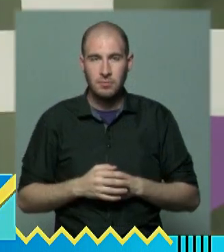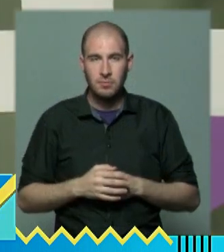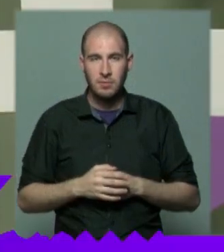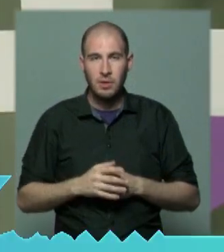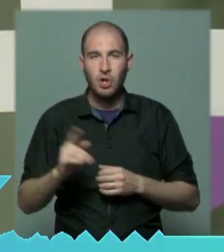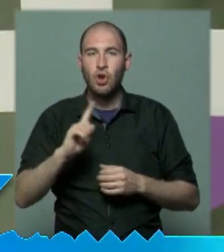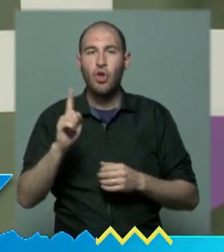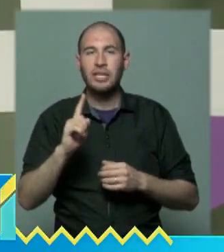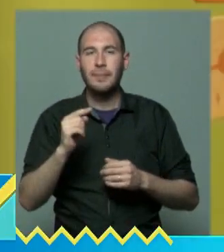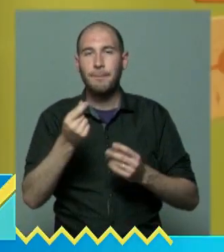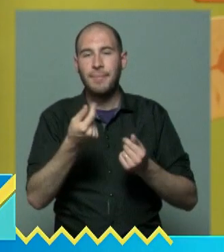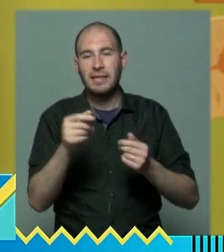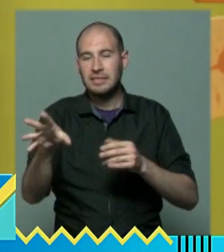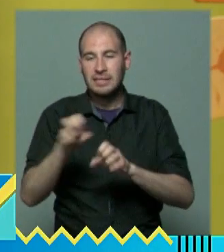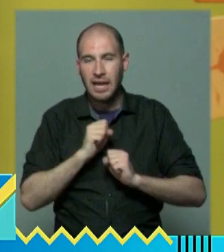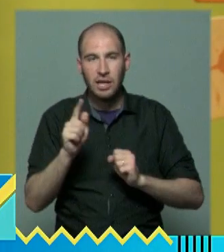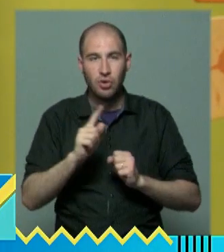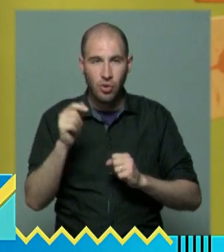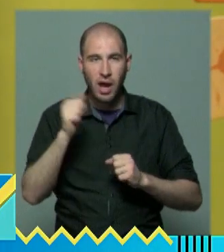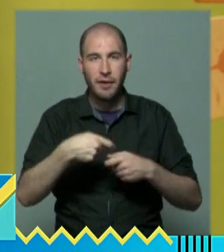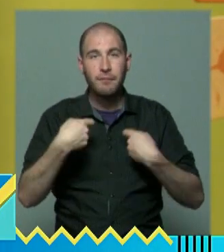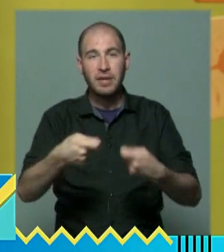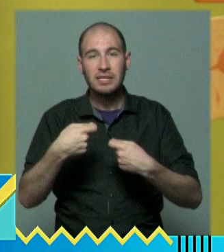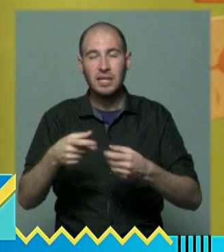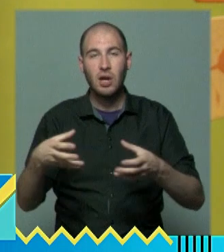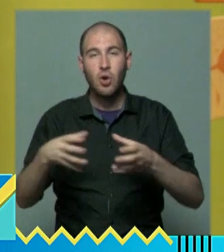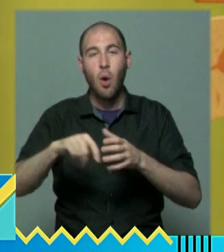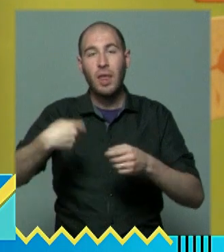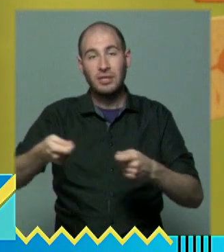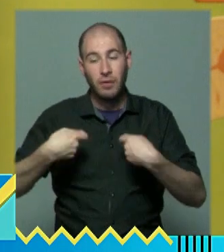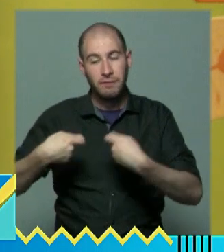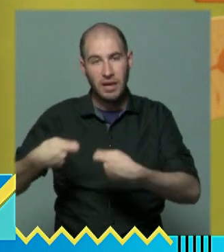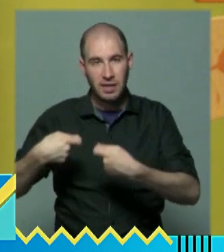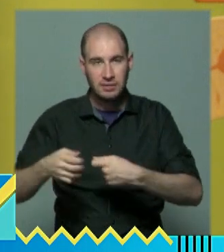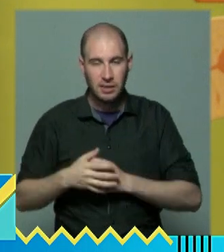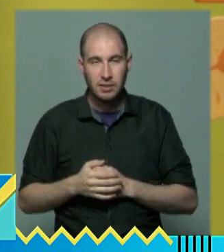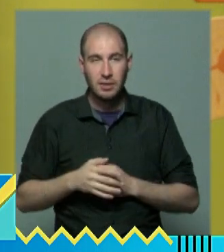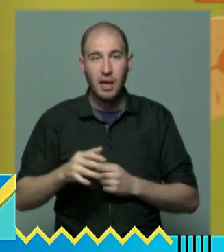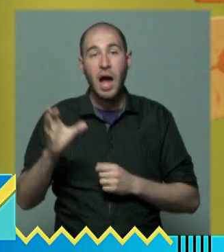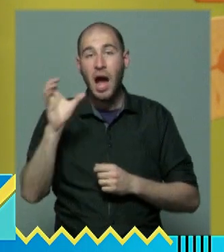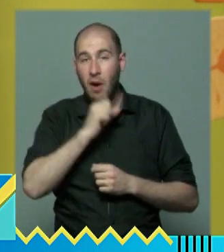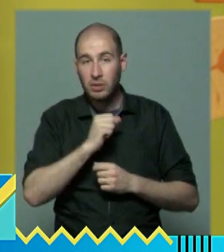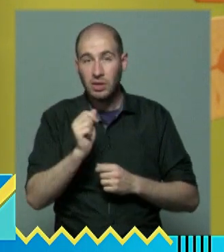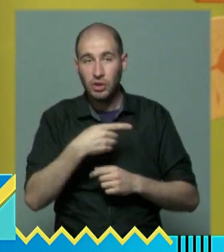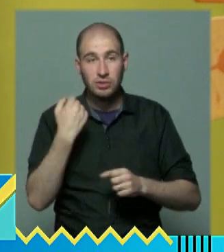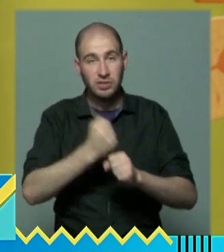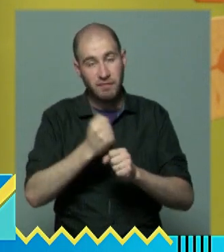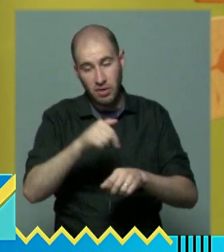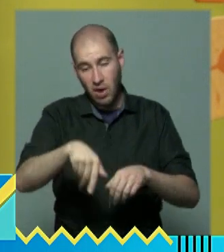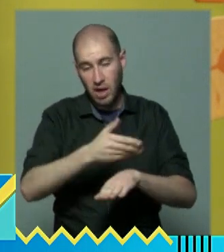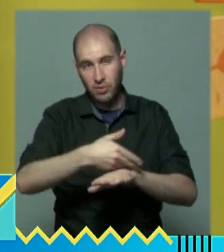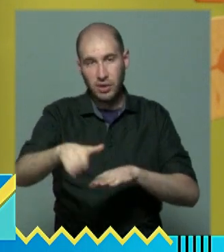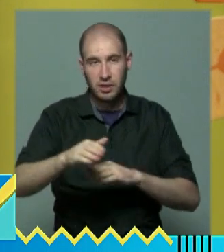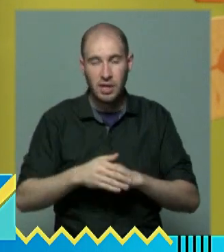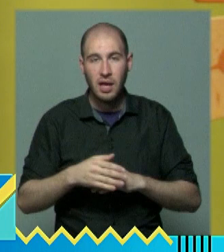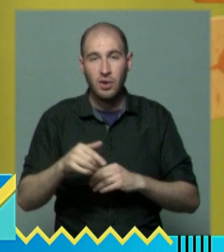es quitarle dinero al sistema, sino empezar a financiar un sistema jubilatorio que es soportado por los que estamos en actividad. Y